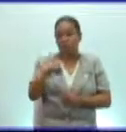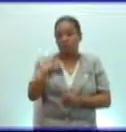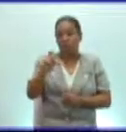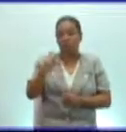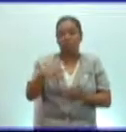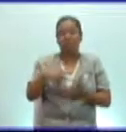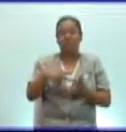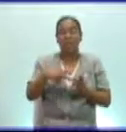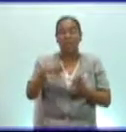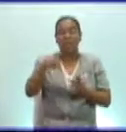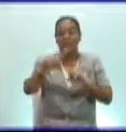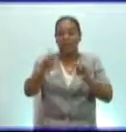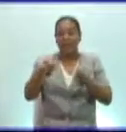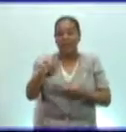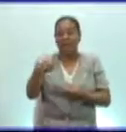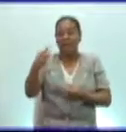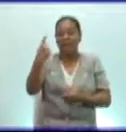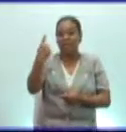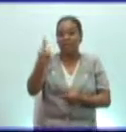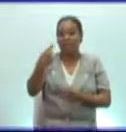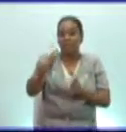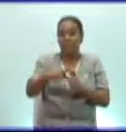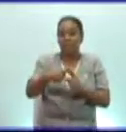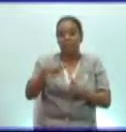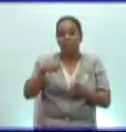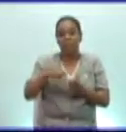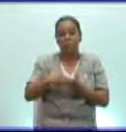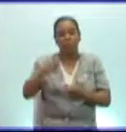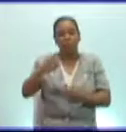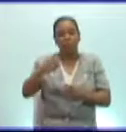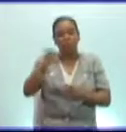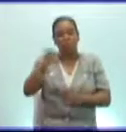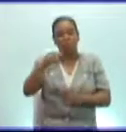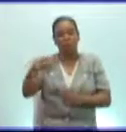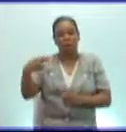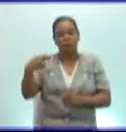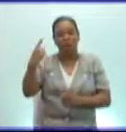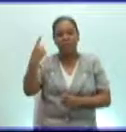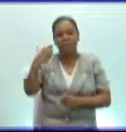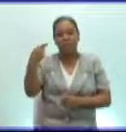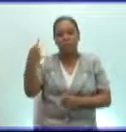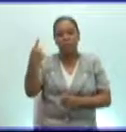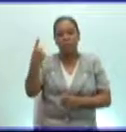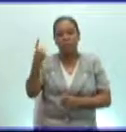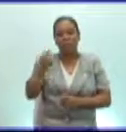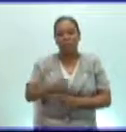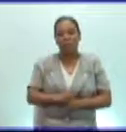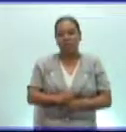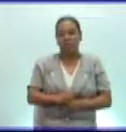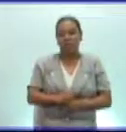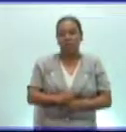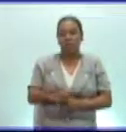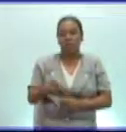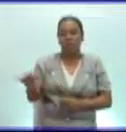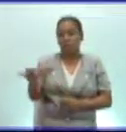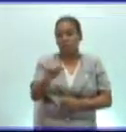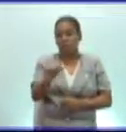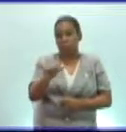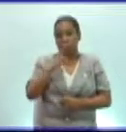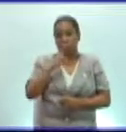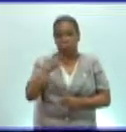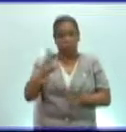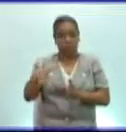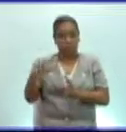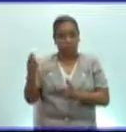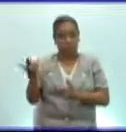a la concentración del ion hidrógeno por la concentración del ion hidroxilo. El producto entre dos concentraciones nos